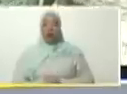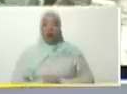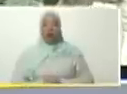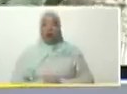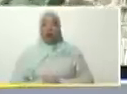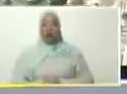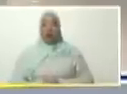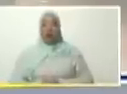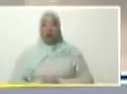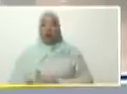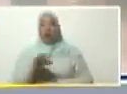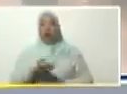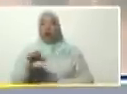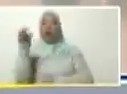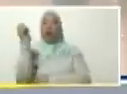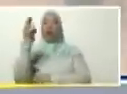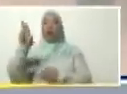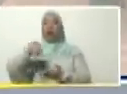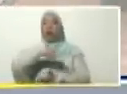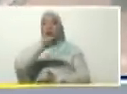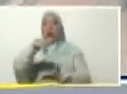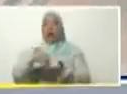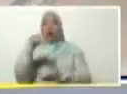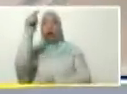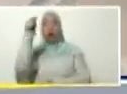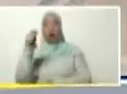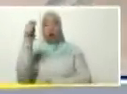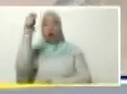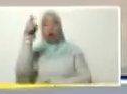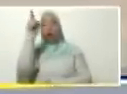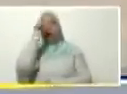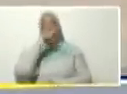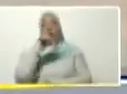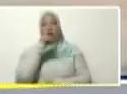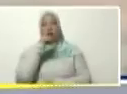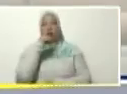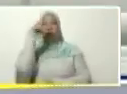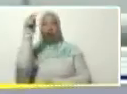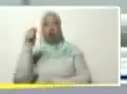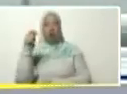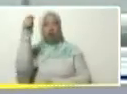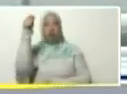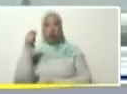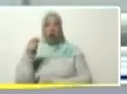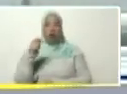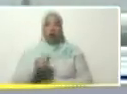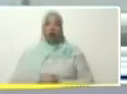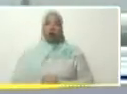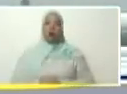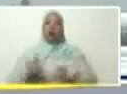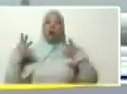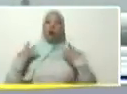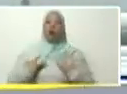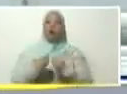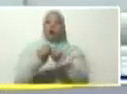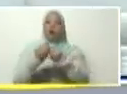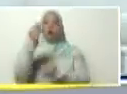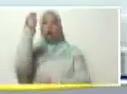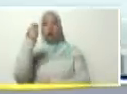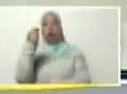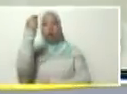en la sede de la Asamblea Nacional, éramos diputados, yo era diputado, Cilia era diputada, y junto a un grupo de